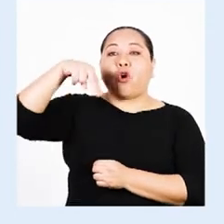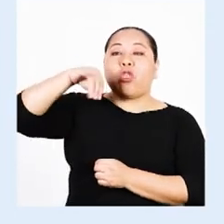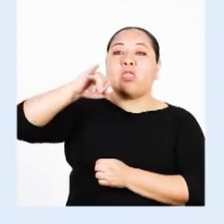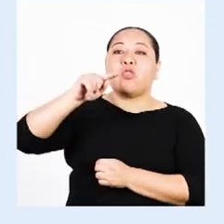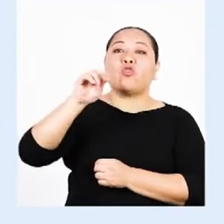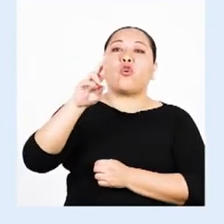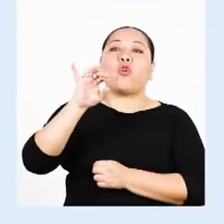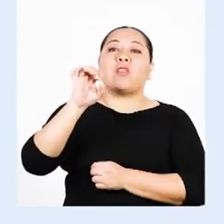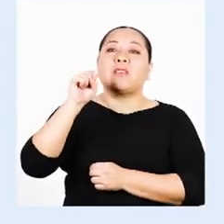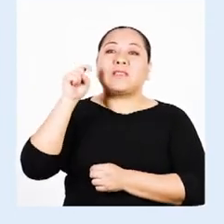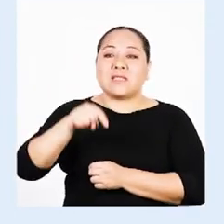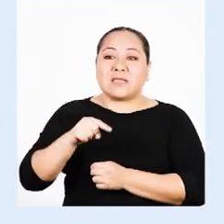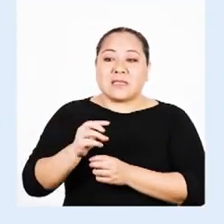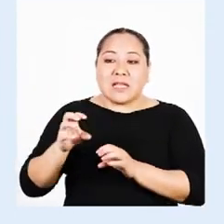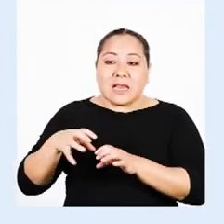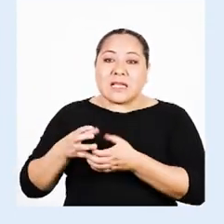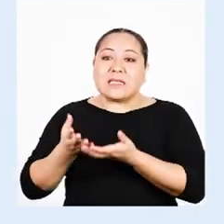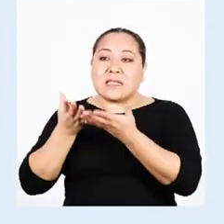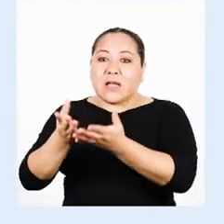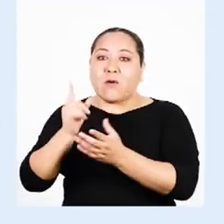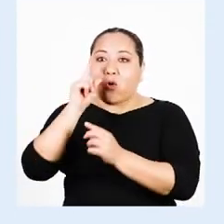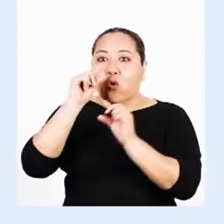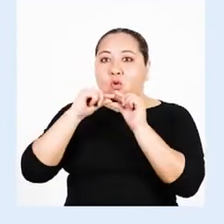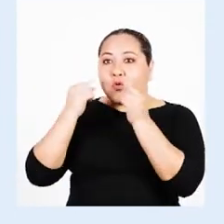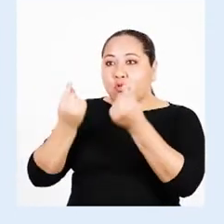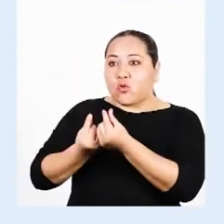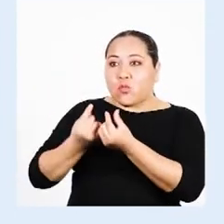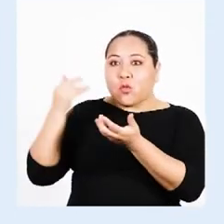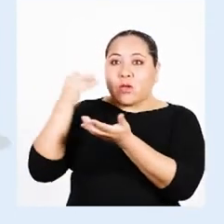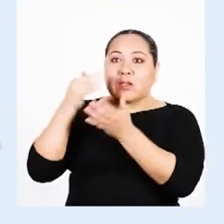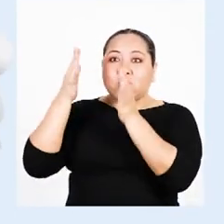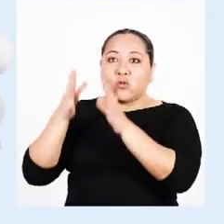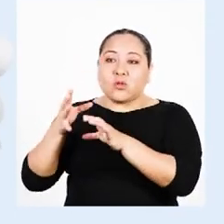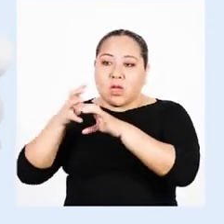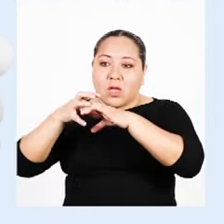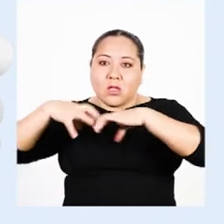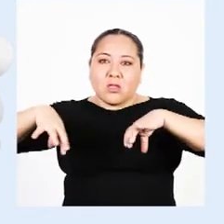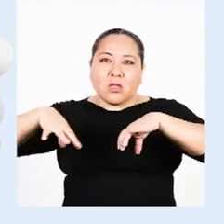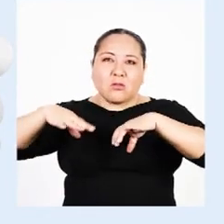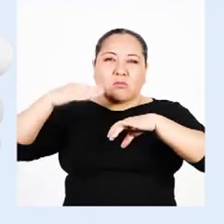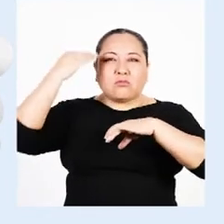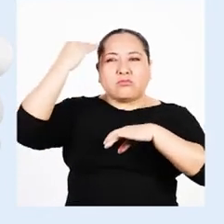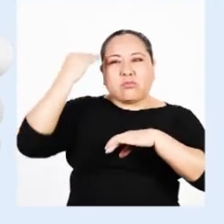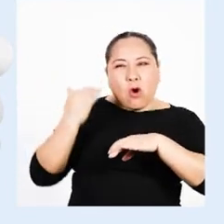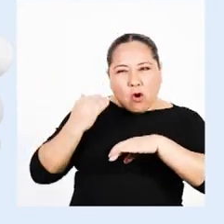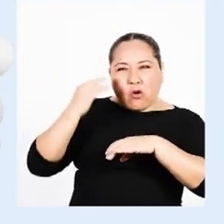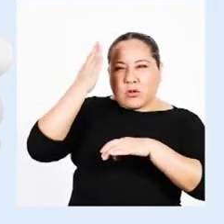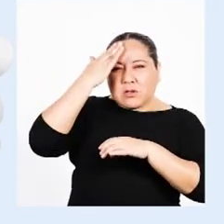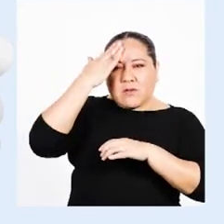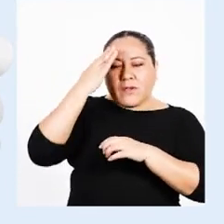como monitores, se les asignaba un grupo de estudiantes más atrasados, a